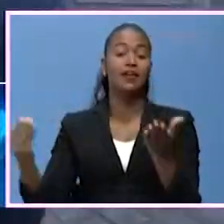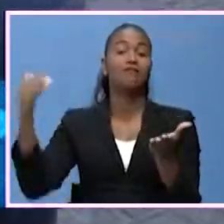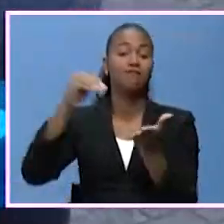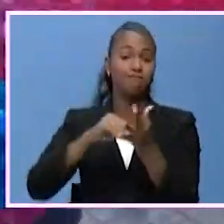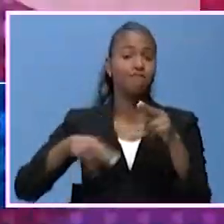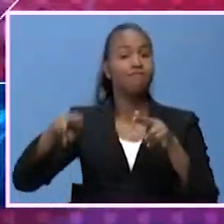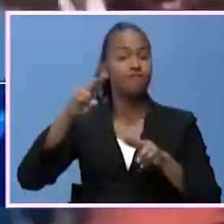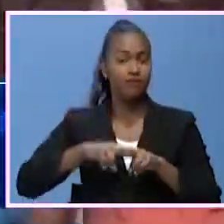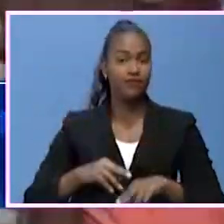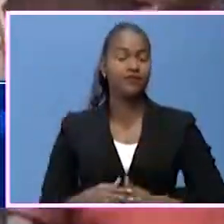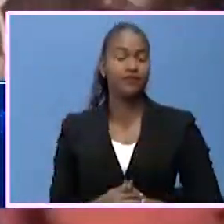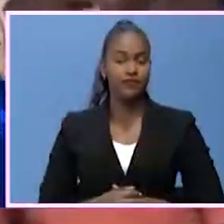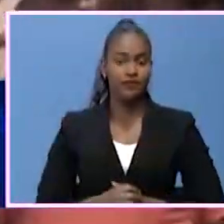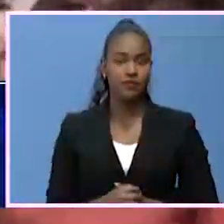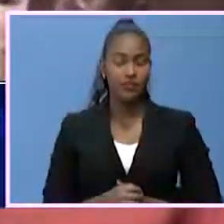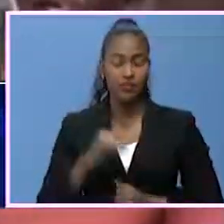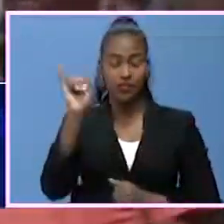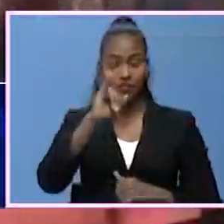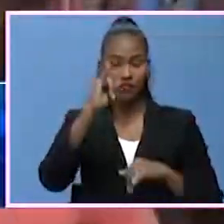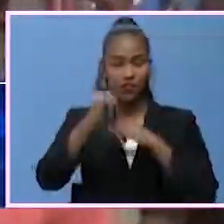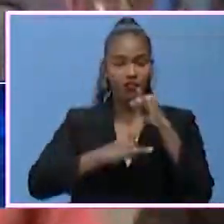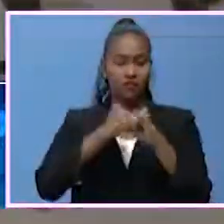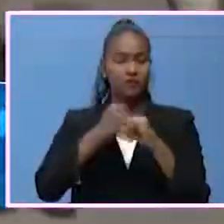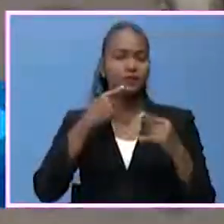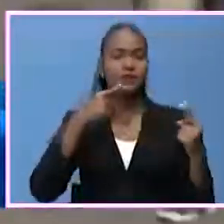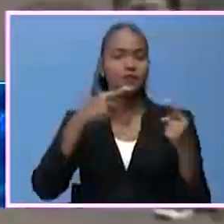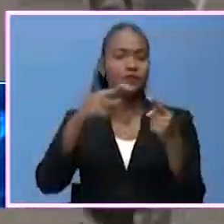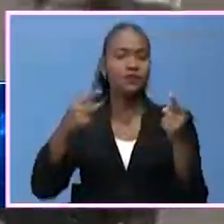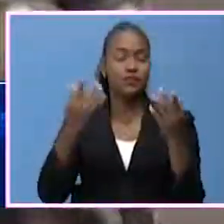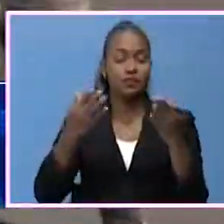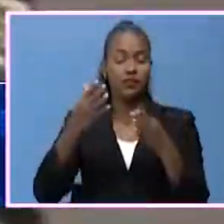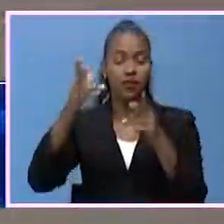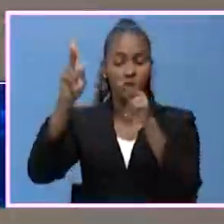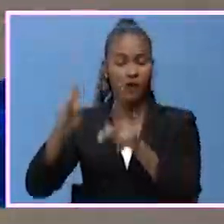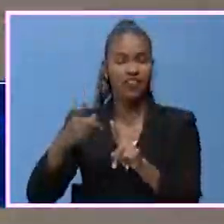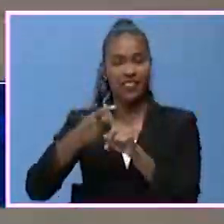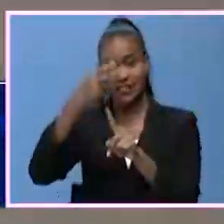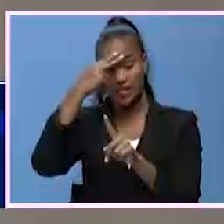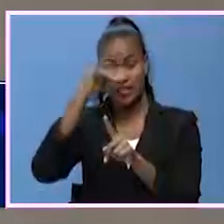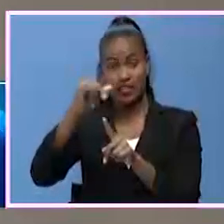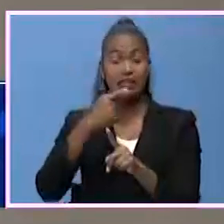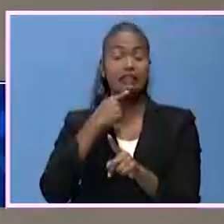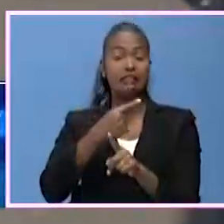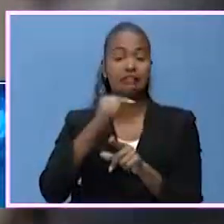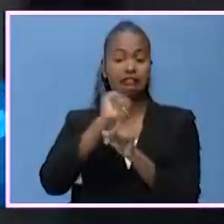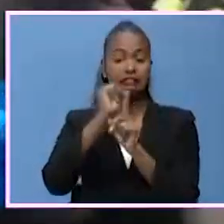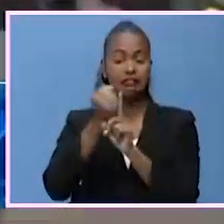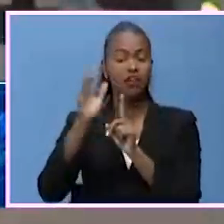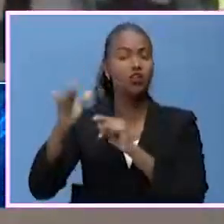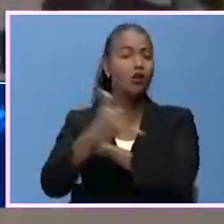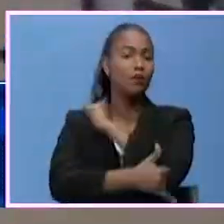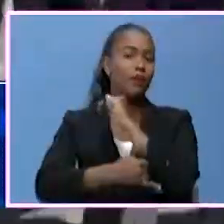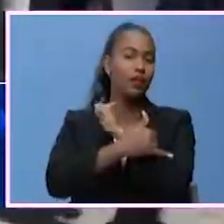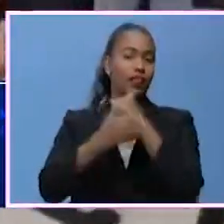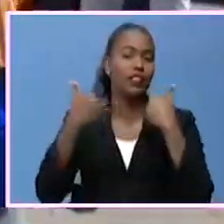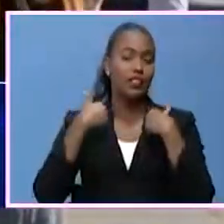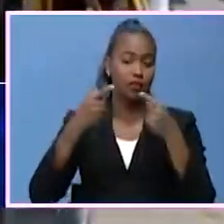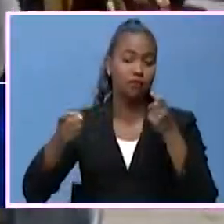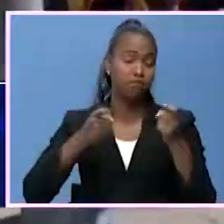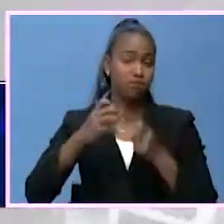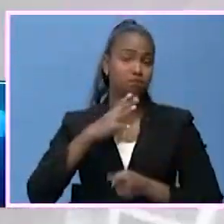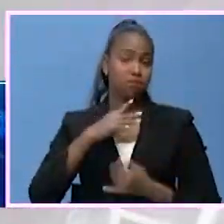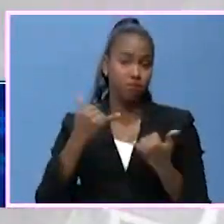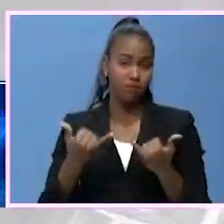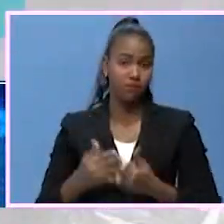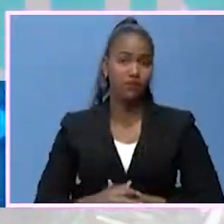reactiva. Y en las internacionales, el canciller de Haití dice que la situación en el país está bajo control.